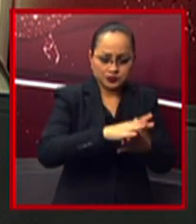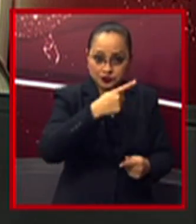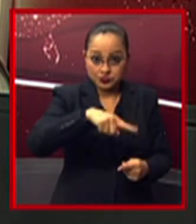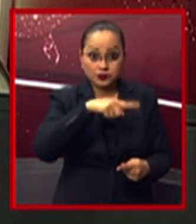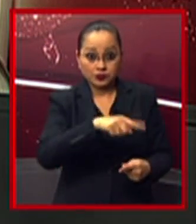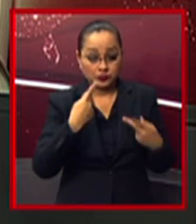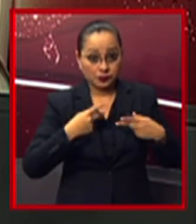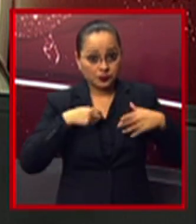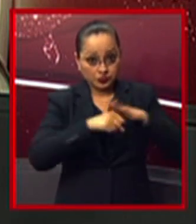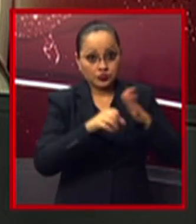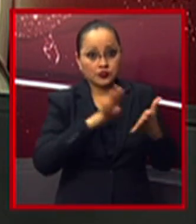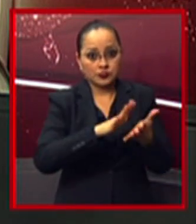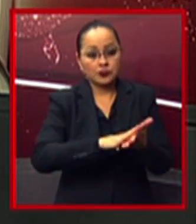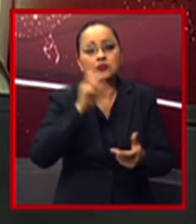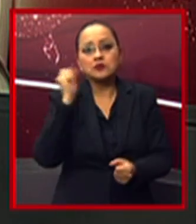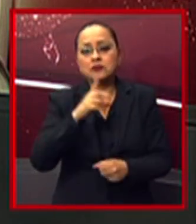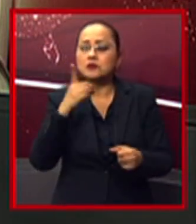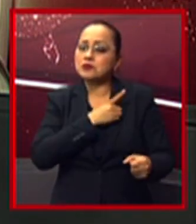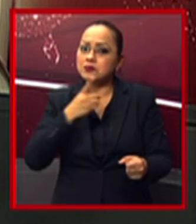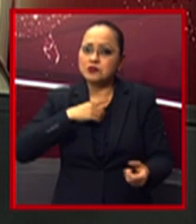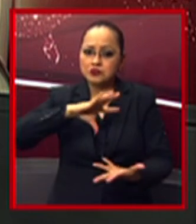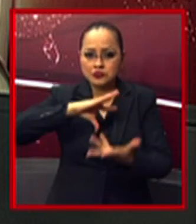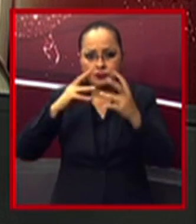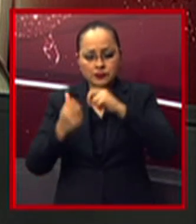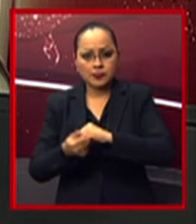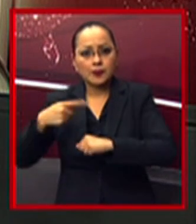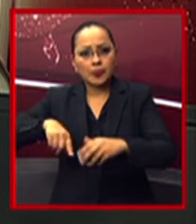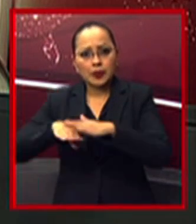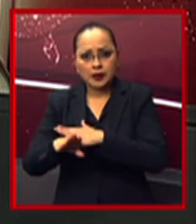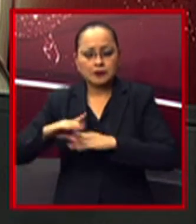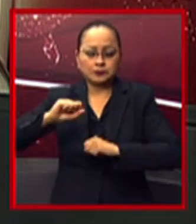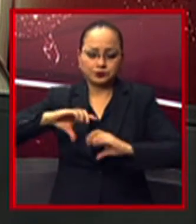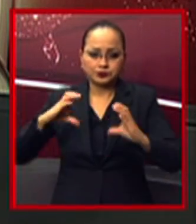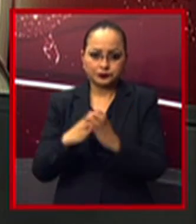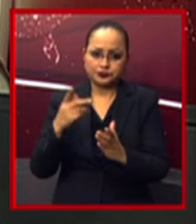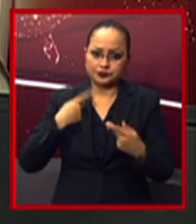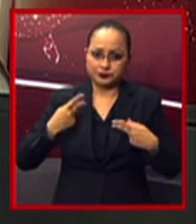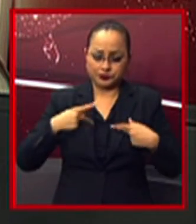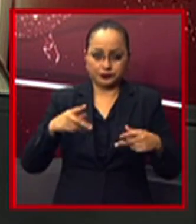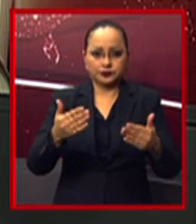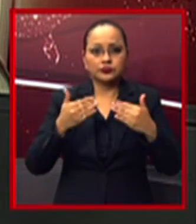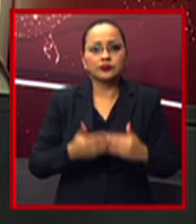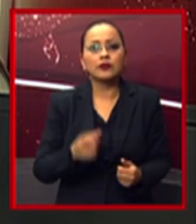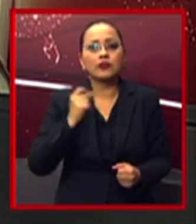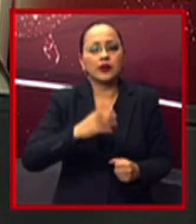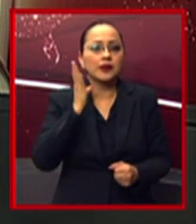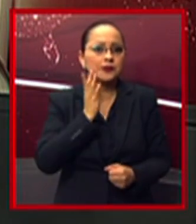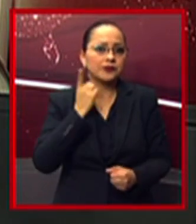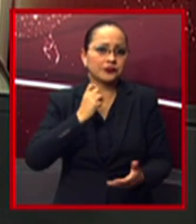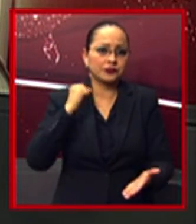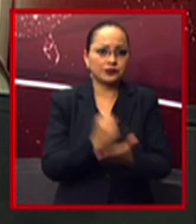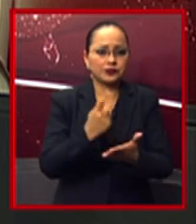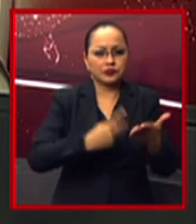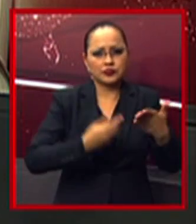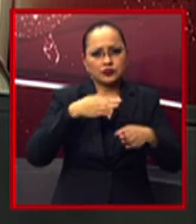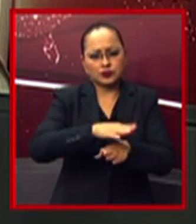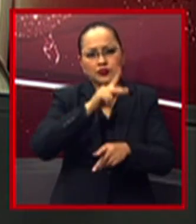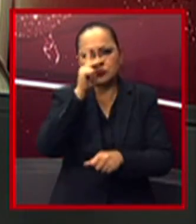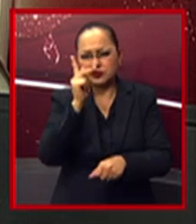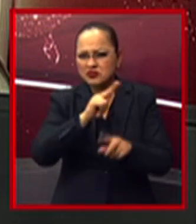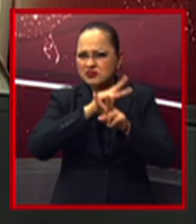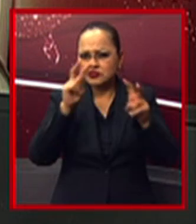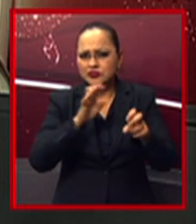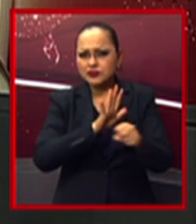los reclusorios y se garantice la readaptación social de sentenciados. El Pleno de la Cámara de Diputados aprobó la minuta relativa a la miscelánea